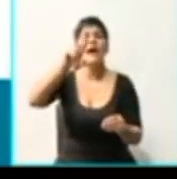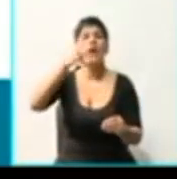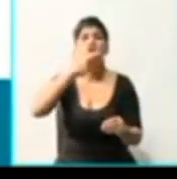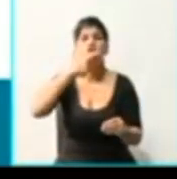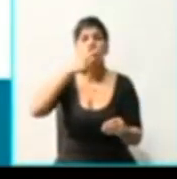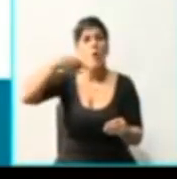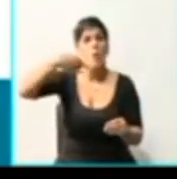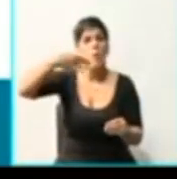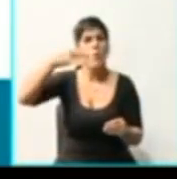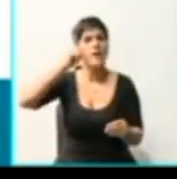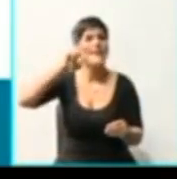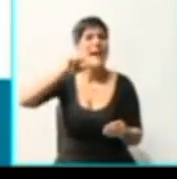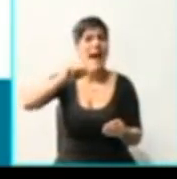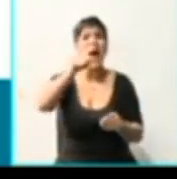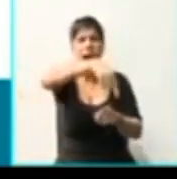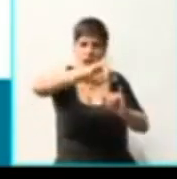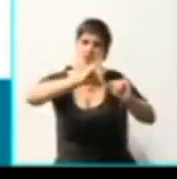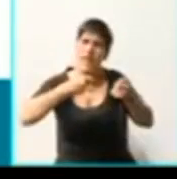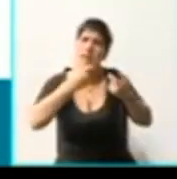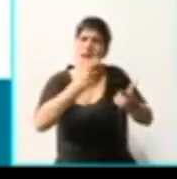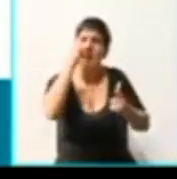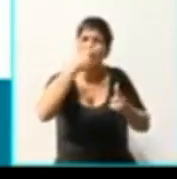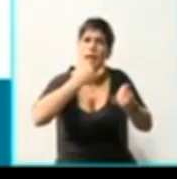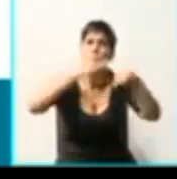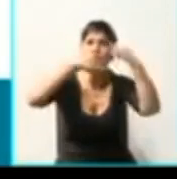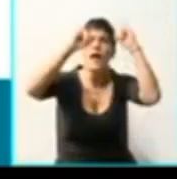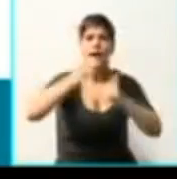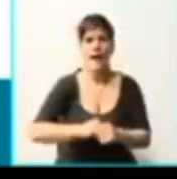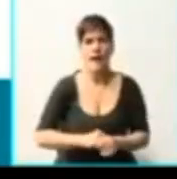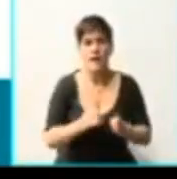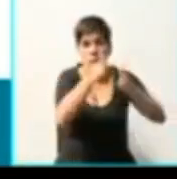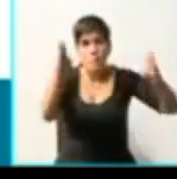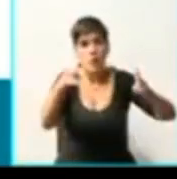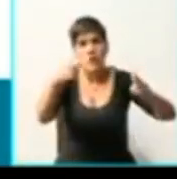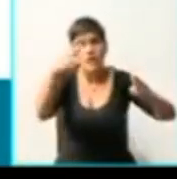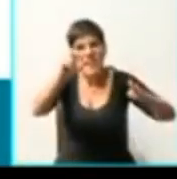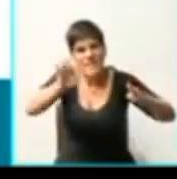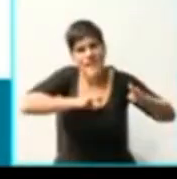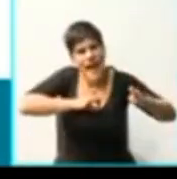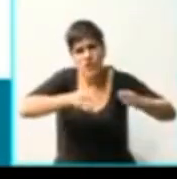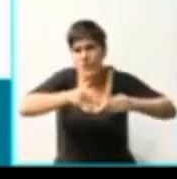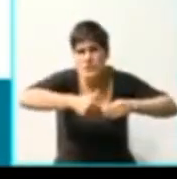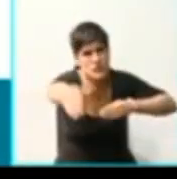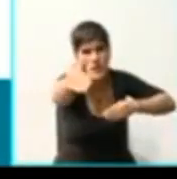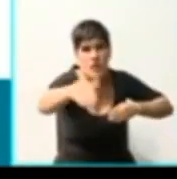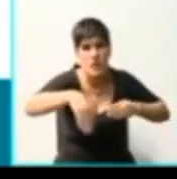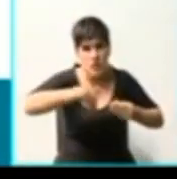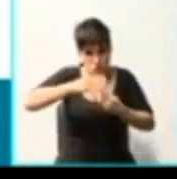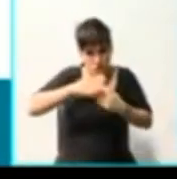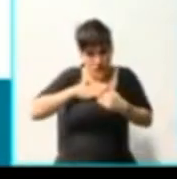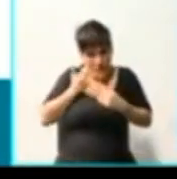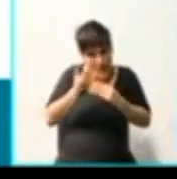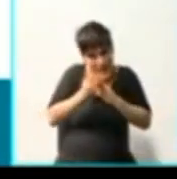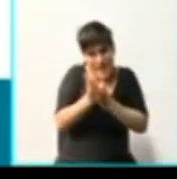hipoteca. Una hipoteca 30 años que le deja atado el futuro de su familia y de toda su